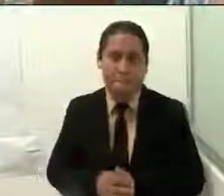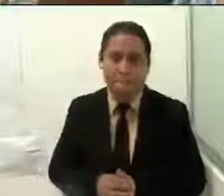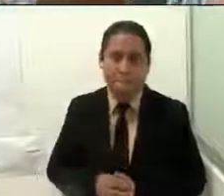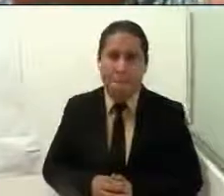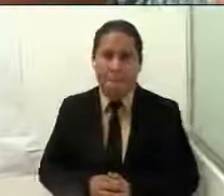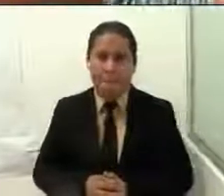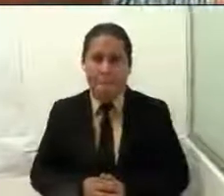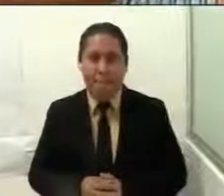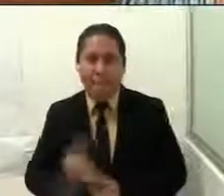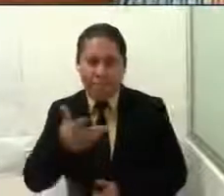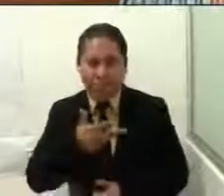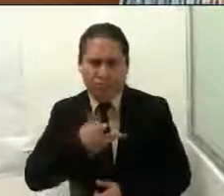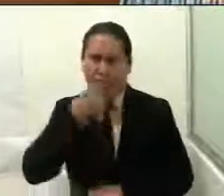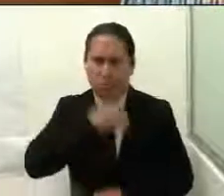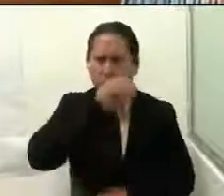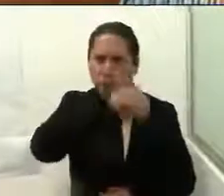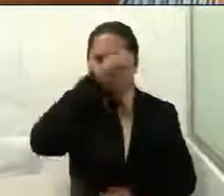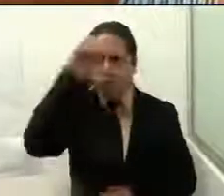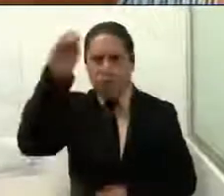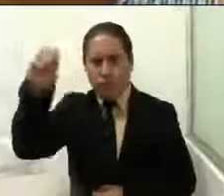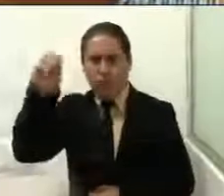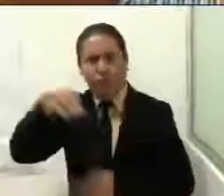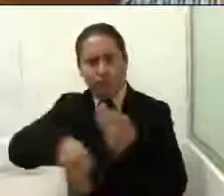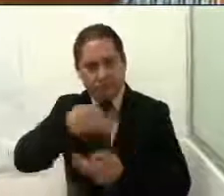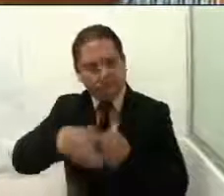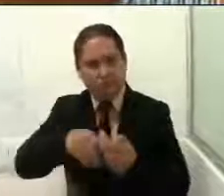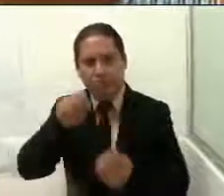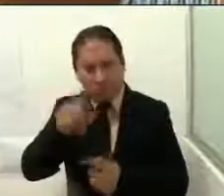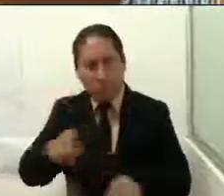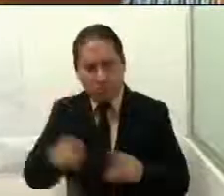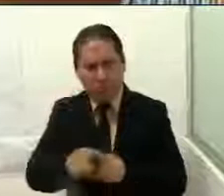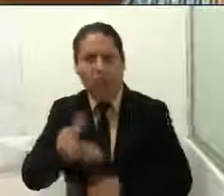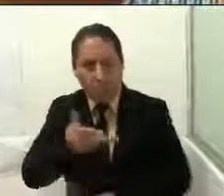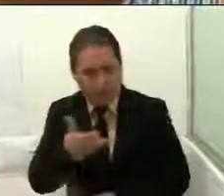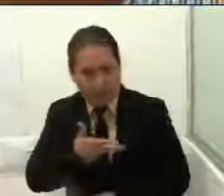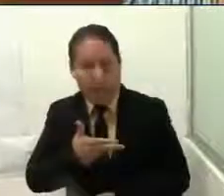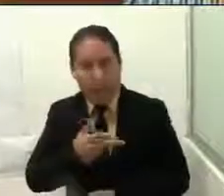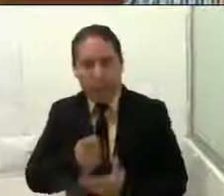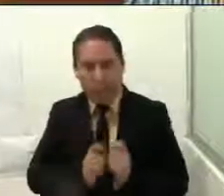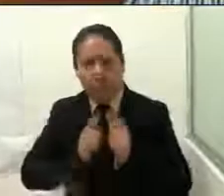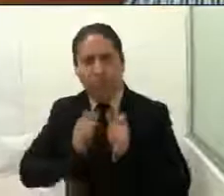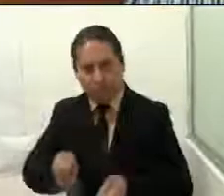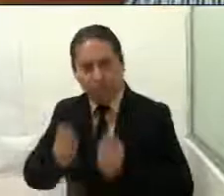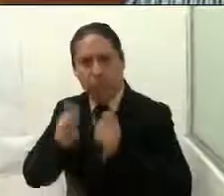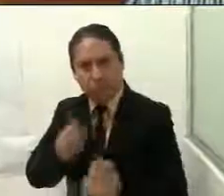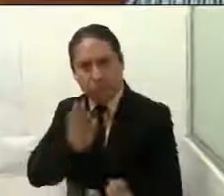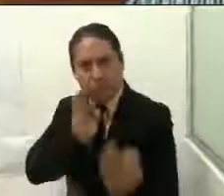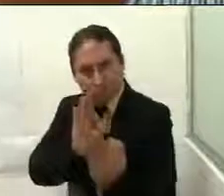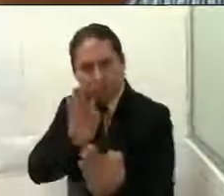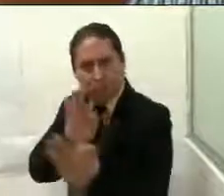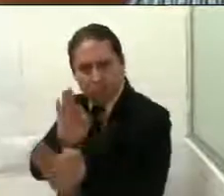han llegado todas partes de parte de mi distrito una entrega mano a mano